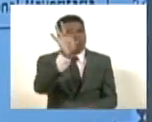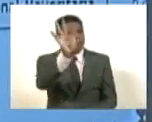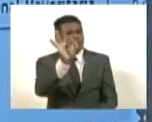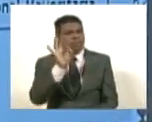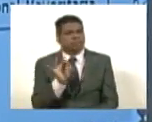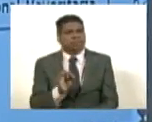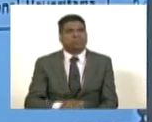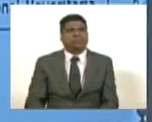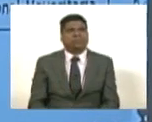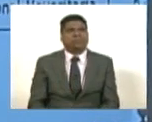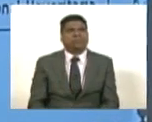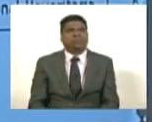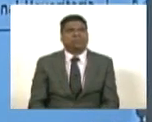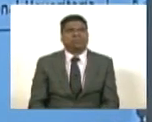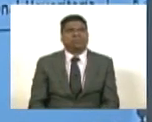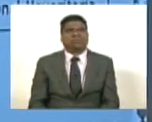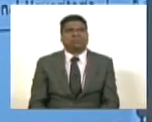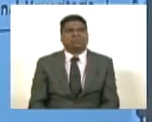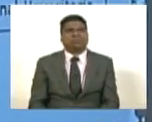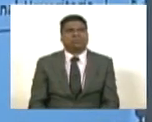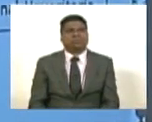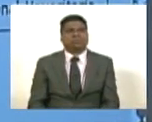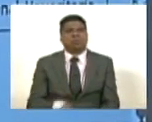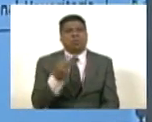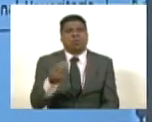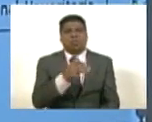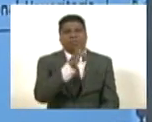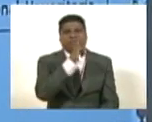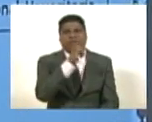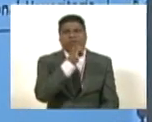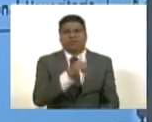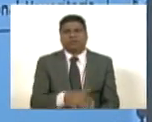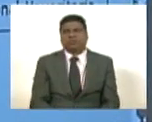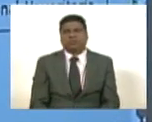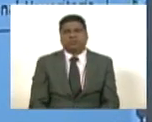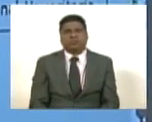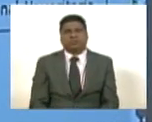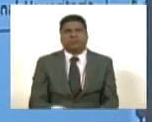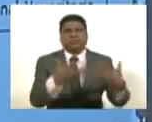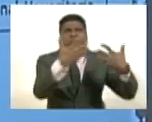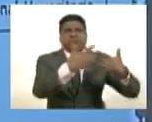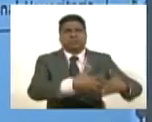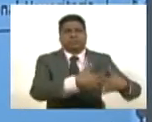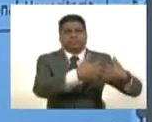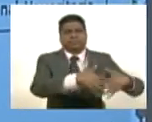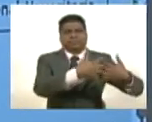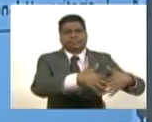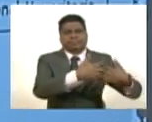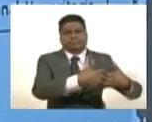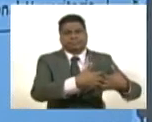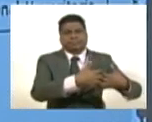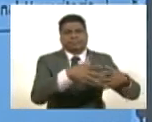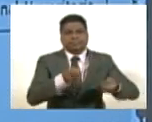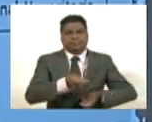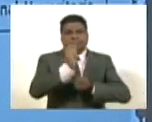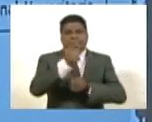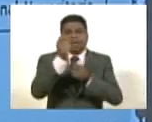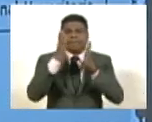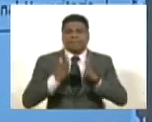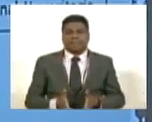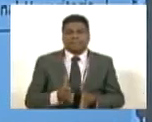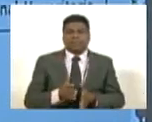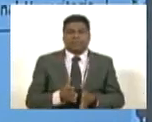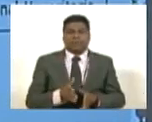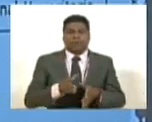hemos también informado, los empresarios o empresarias, campesinos, campesinas,